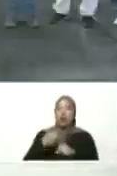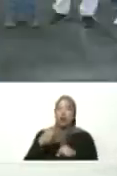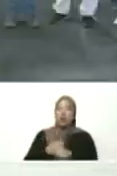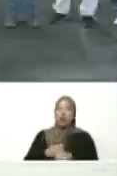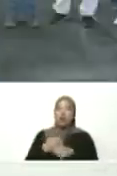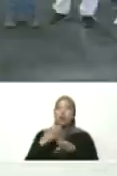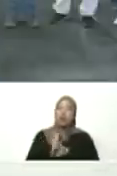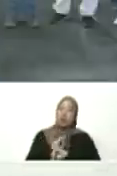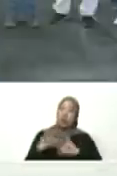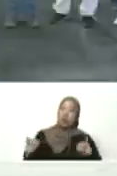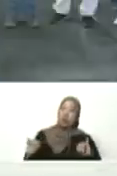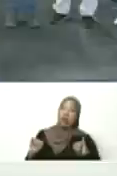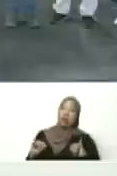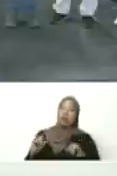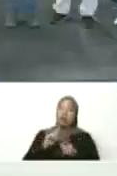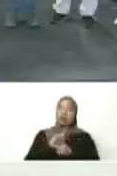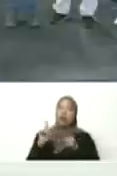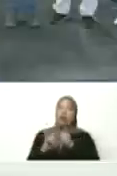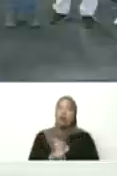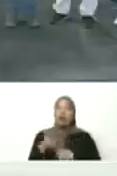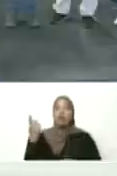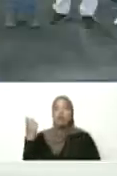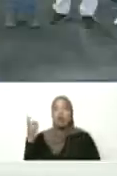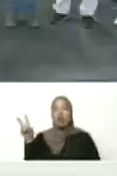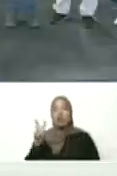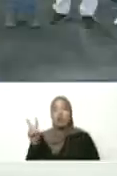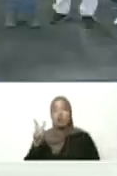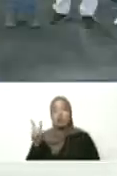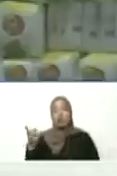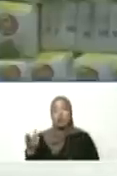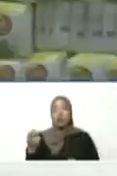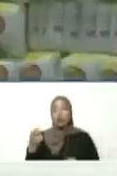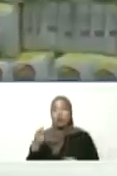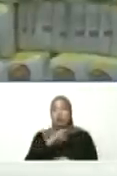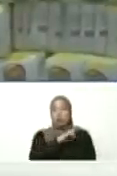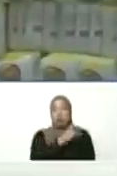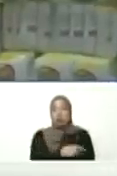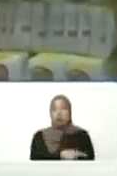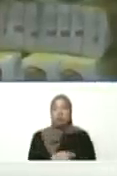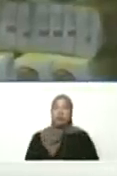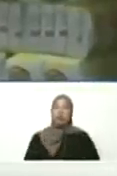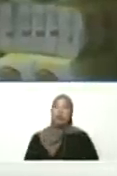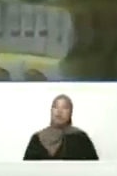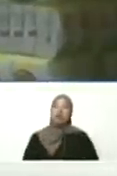lo concreto, los cambios que hacen falta en Venezuela para el poder comunal.